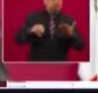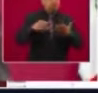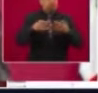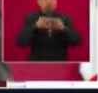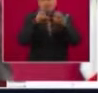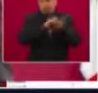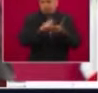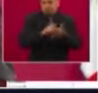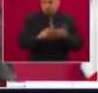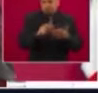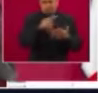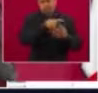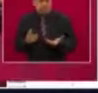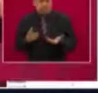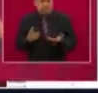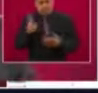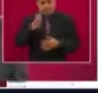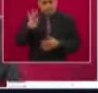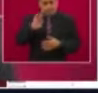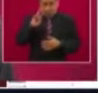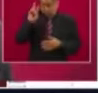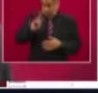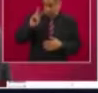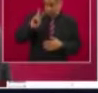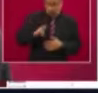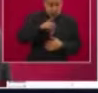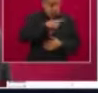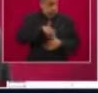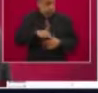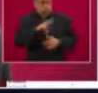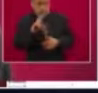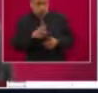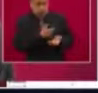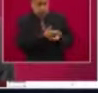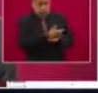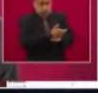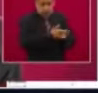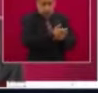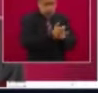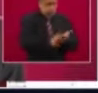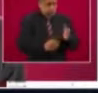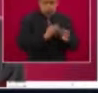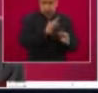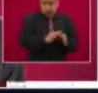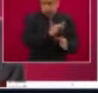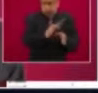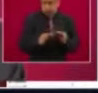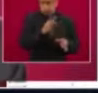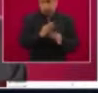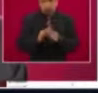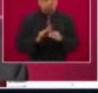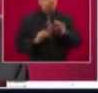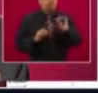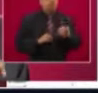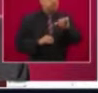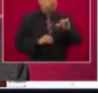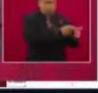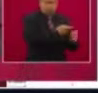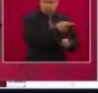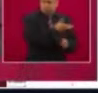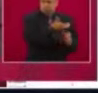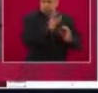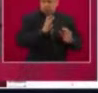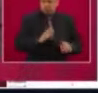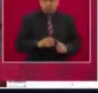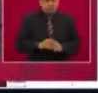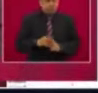preferirán presionar al profesional para que salga de ahí. Y tiene razón el presidente, él se defiende